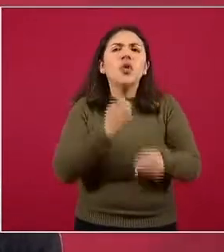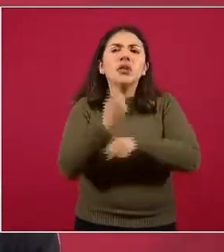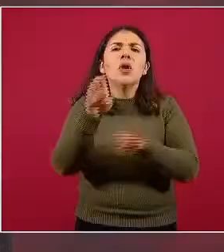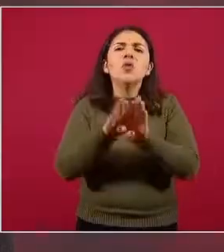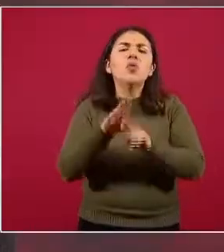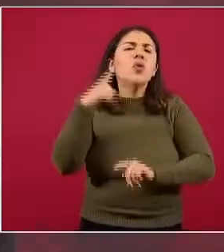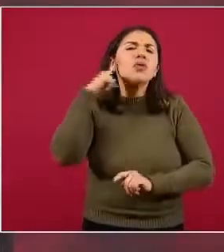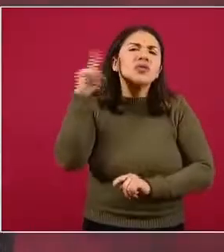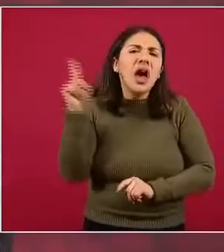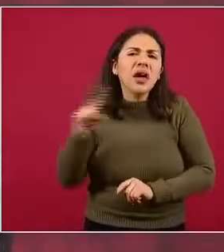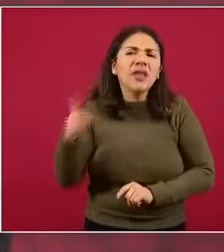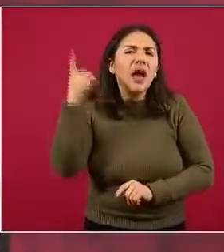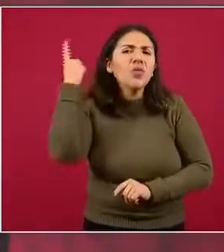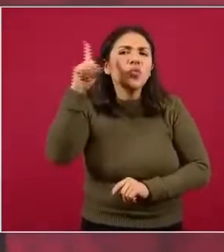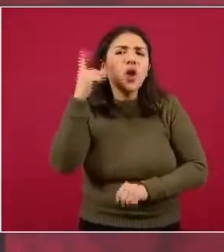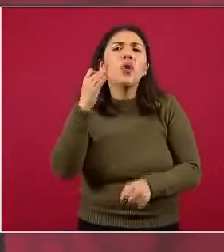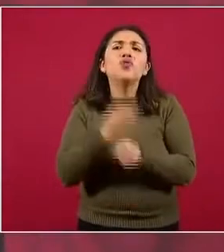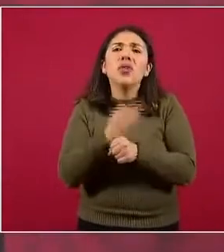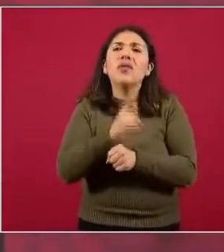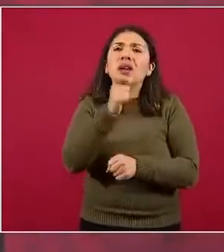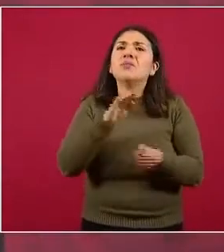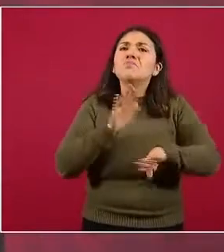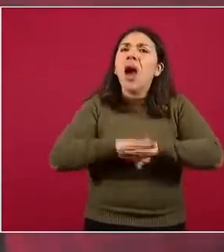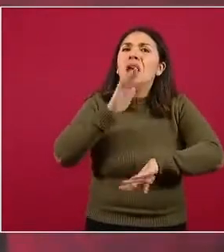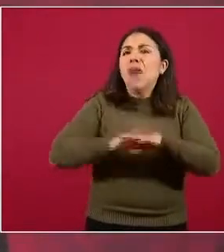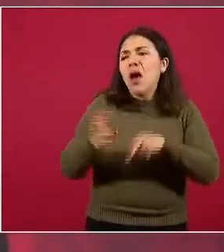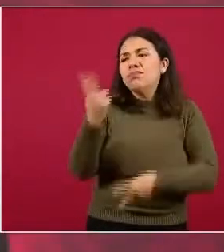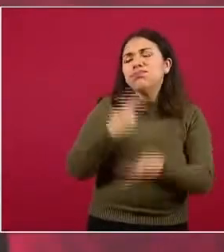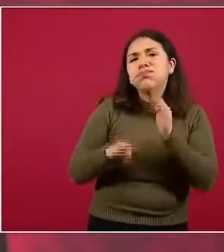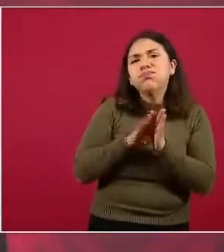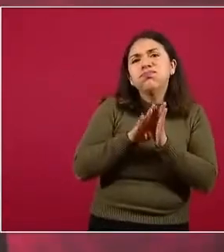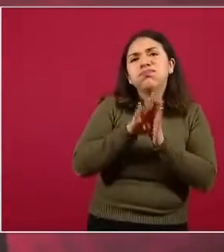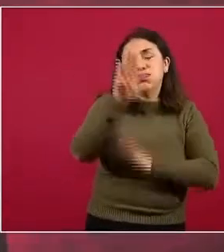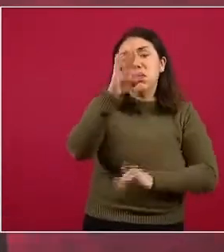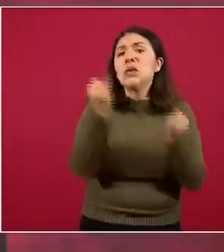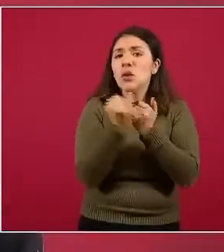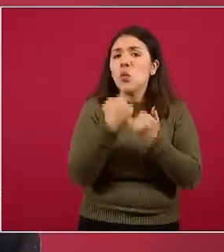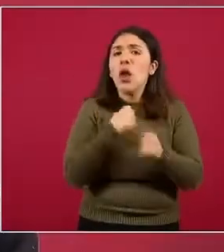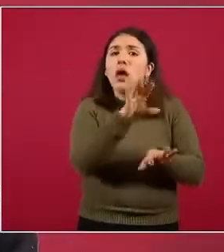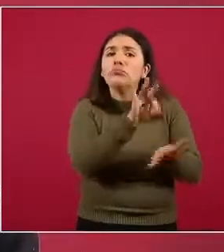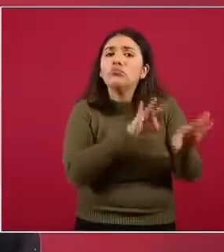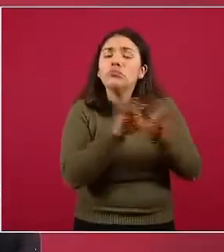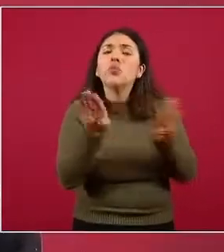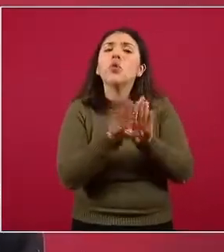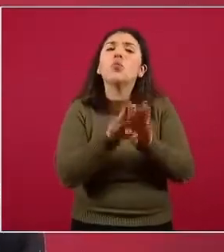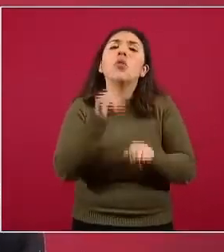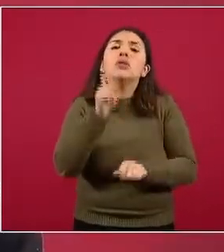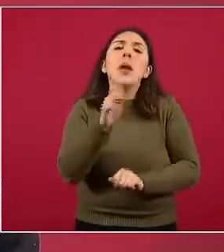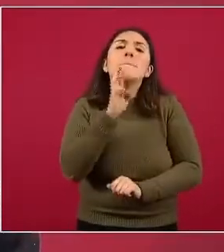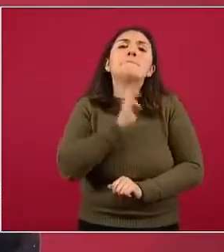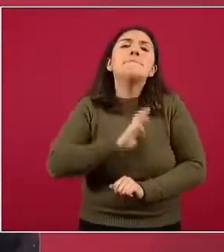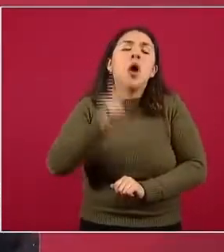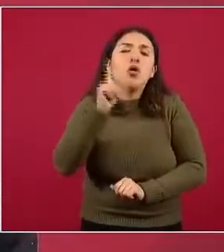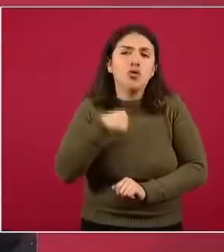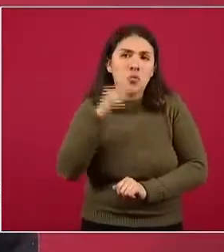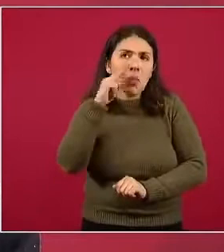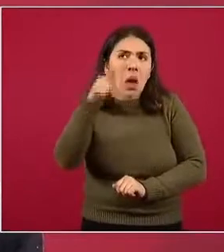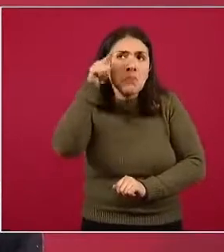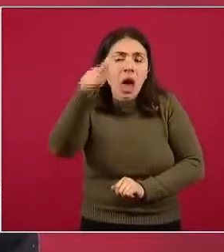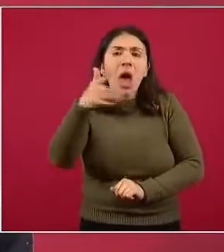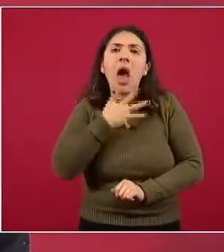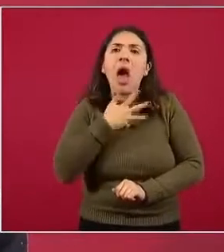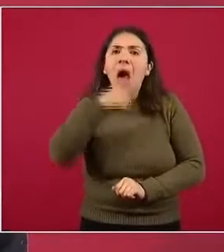Zacatecas, como Durango, que todavía está en una fase de ascenso. También lo seleccionamos por factibilidad. Encontramos una